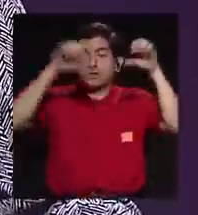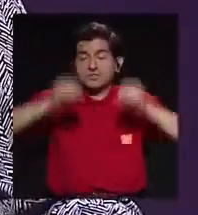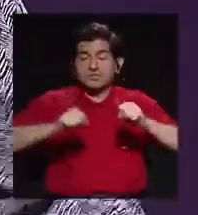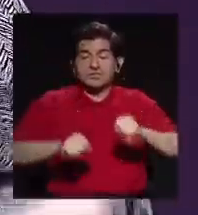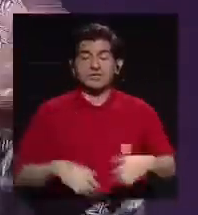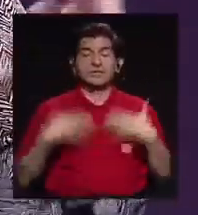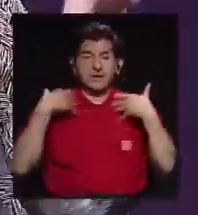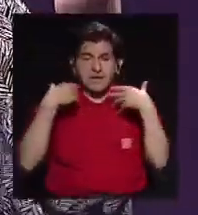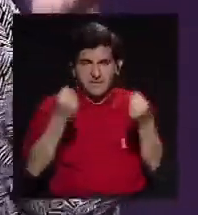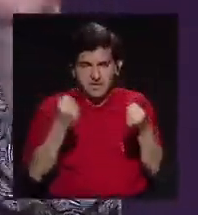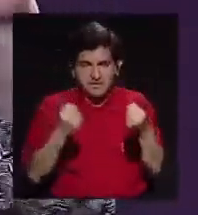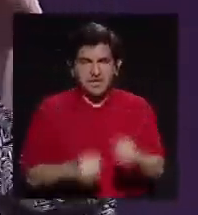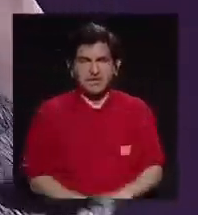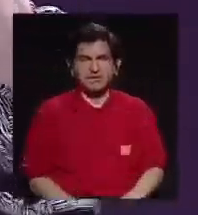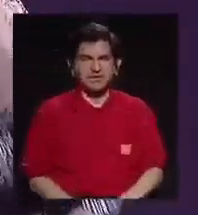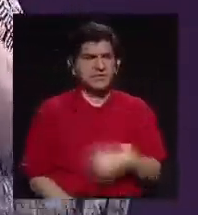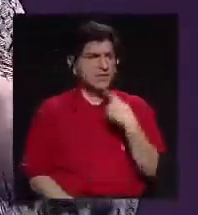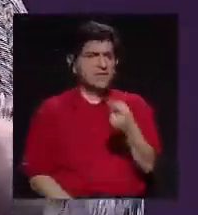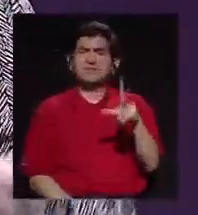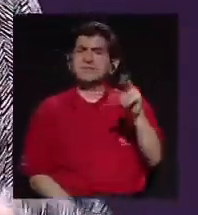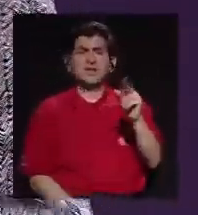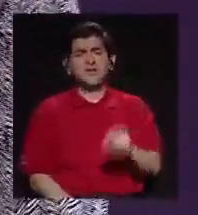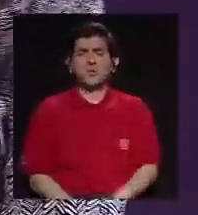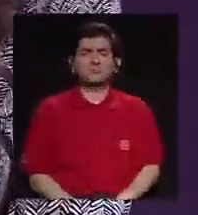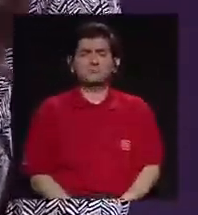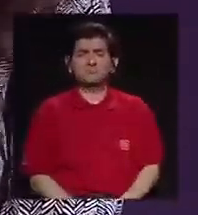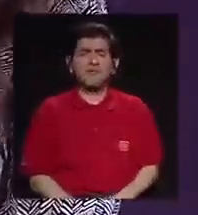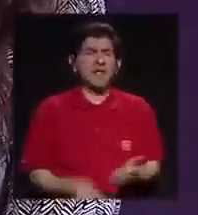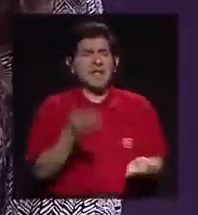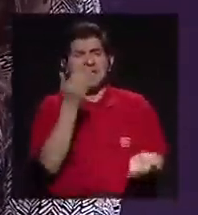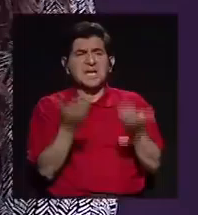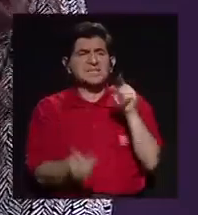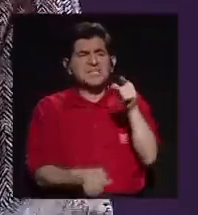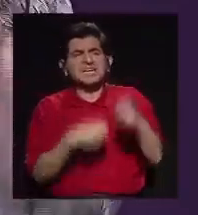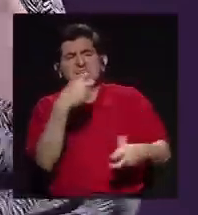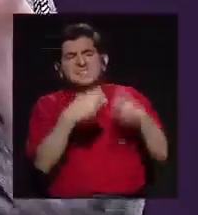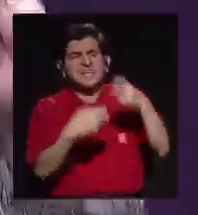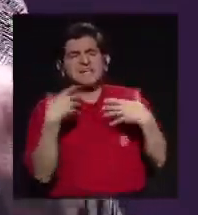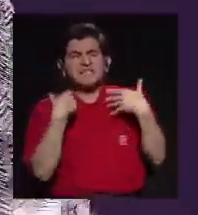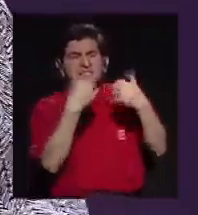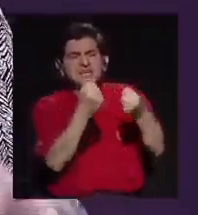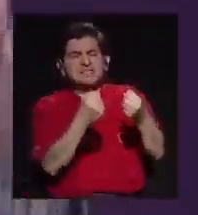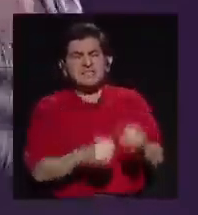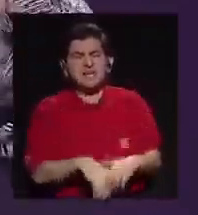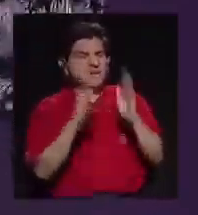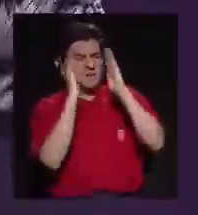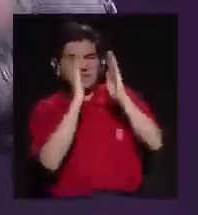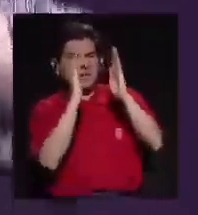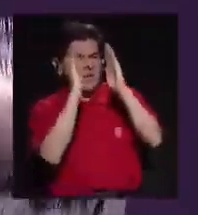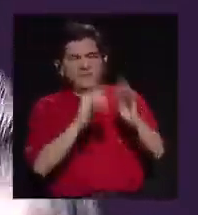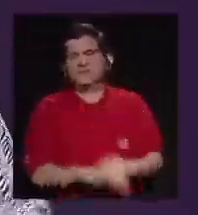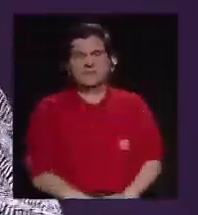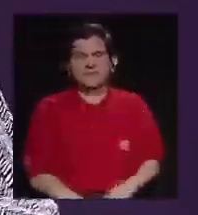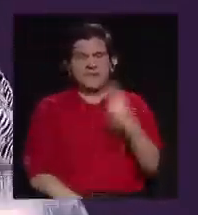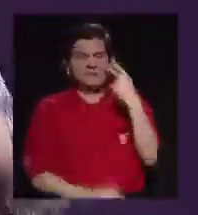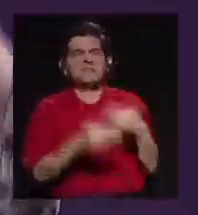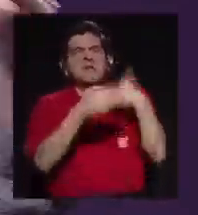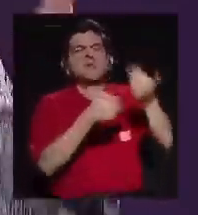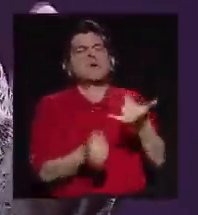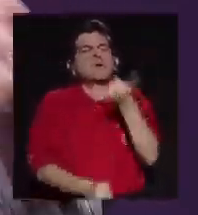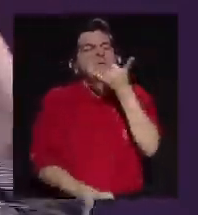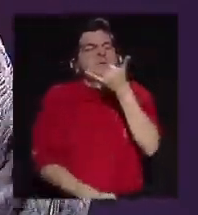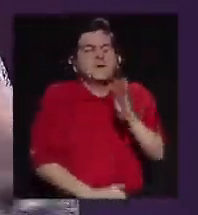salud. ¿Cómo vamos a decir? No, vea, tal vez ese problema de salud no se lo vamos a atender, vamos a ver qué pasa. O